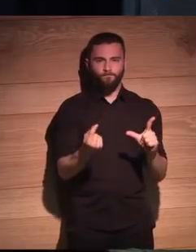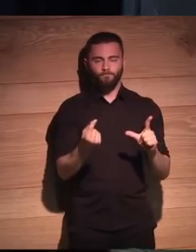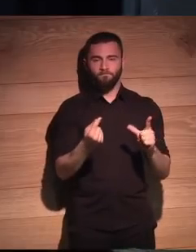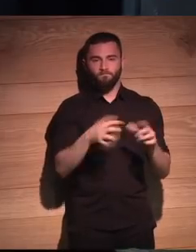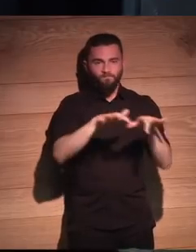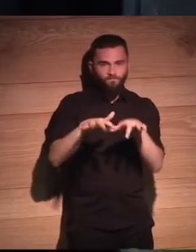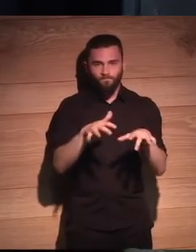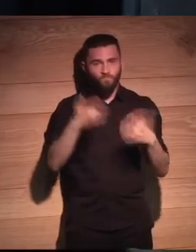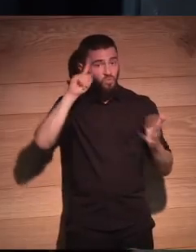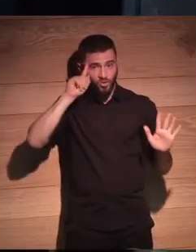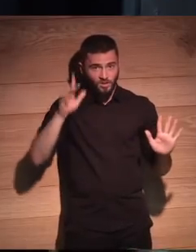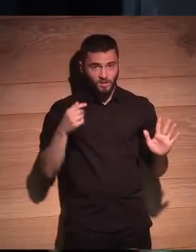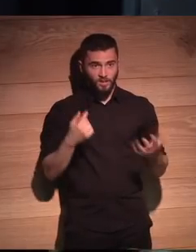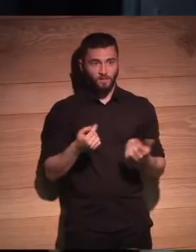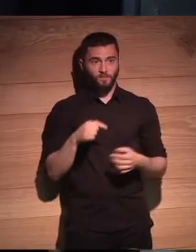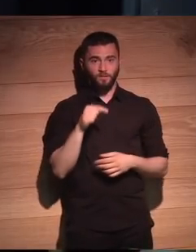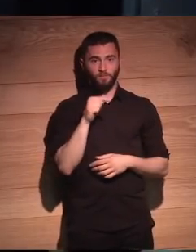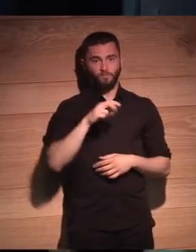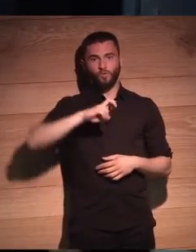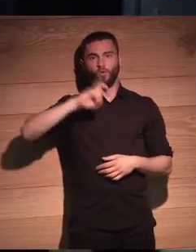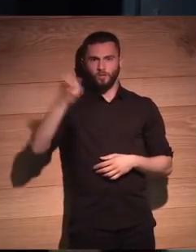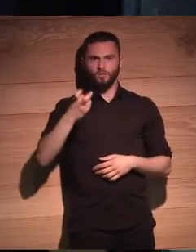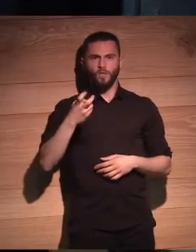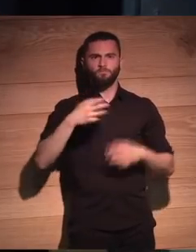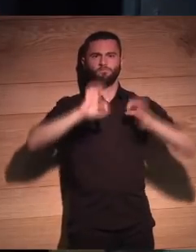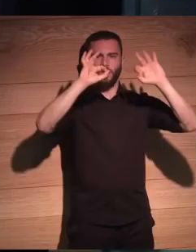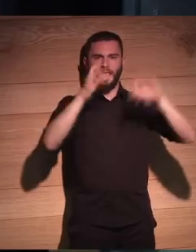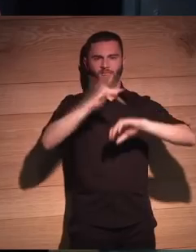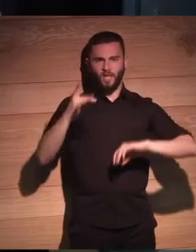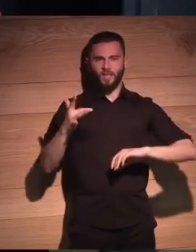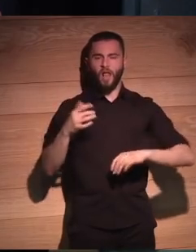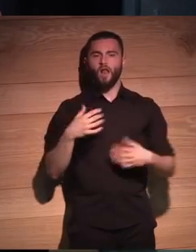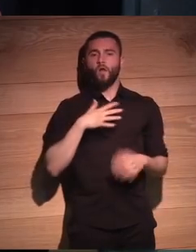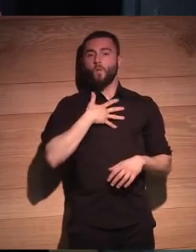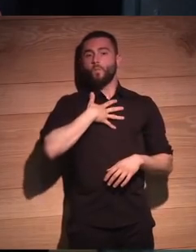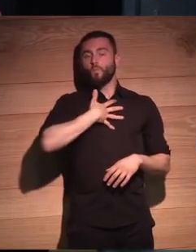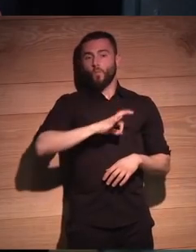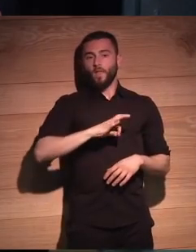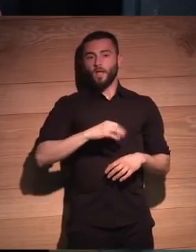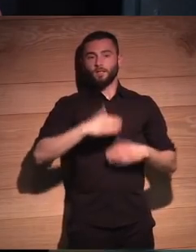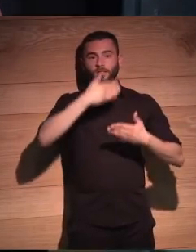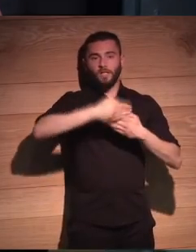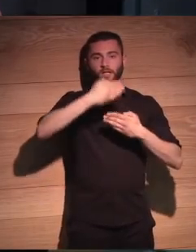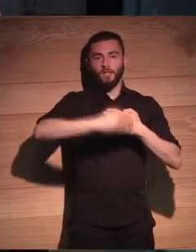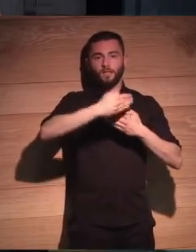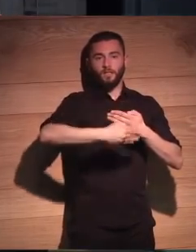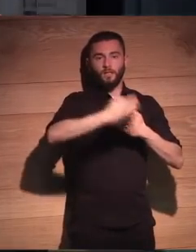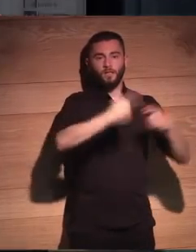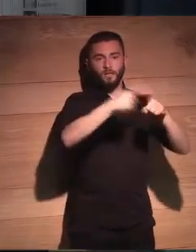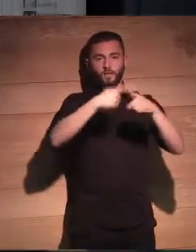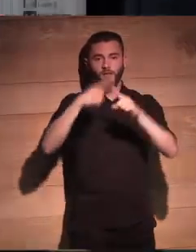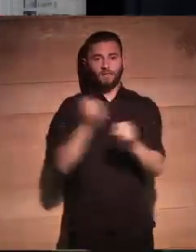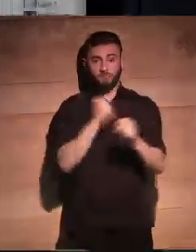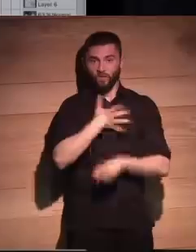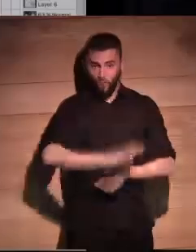No sé, bueno, veis, otra de las cosas peculiares del digital es que puedes trabajar en distintas capas Entonces, a